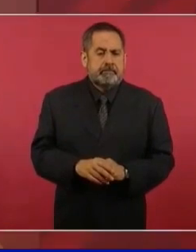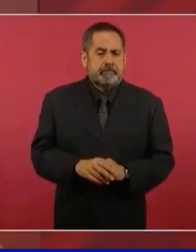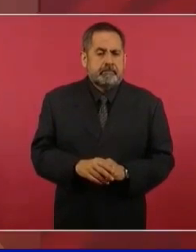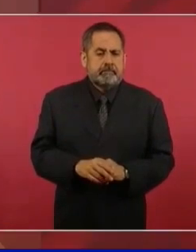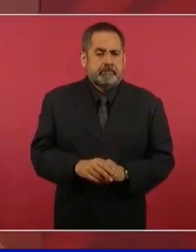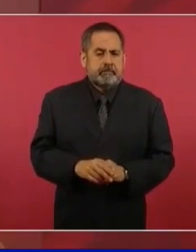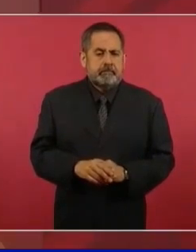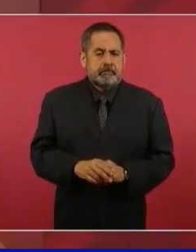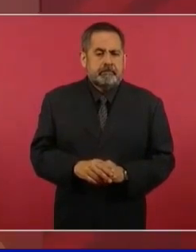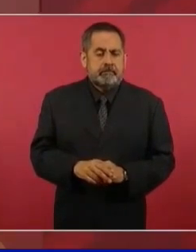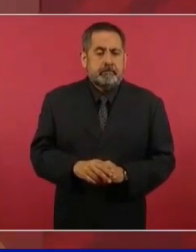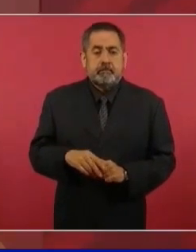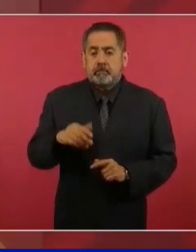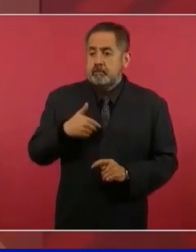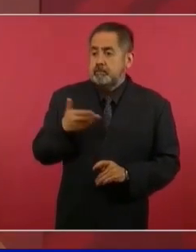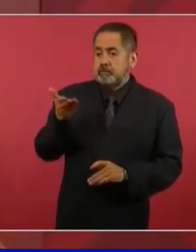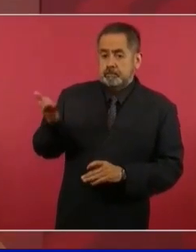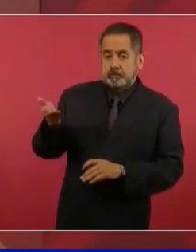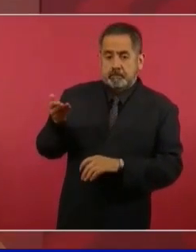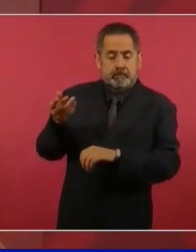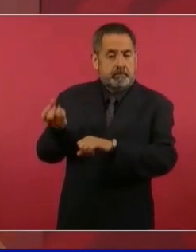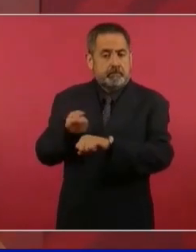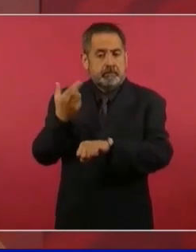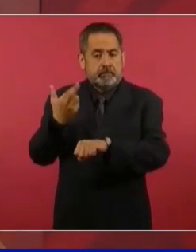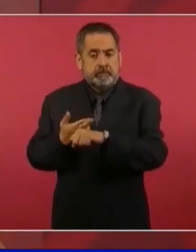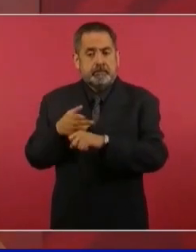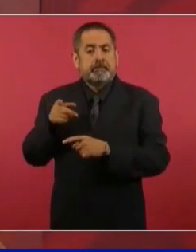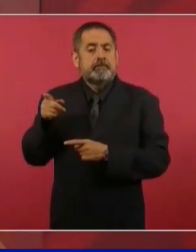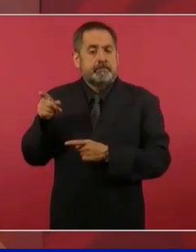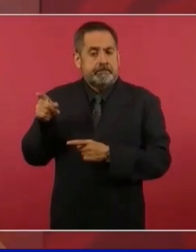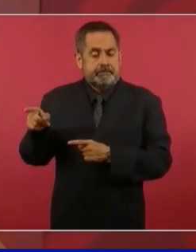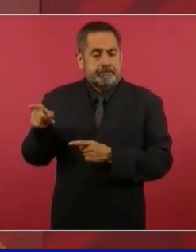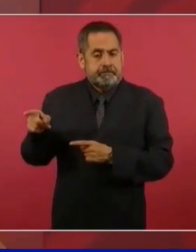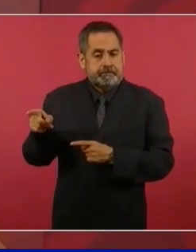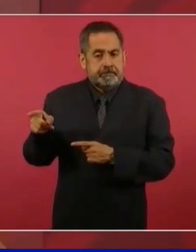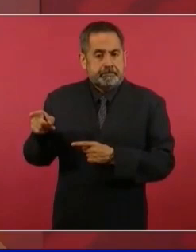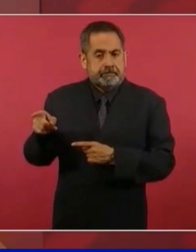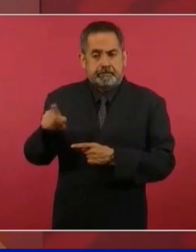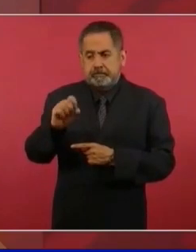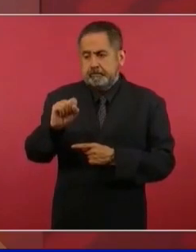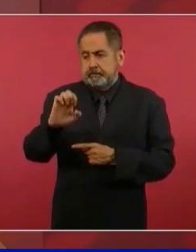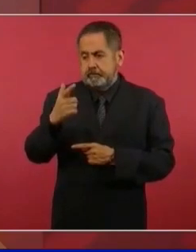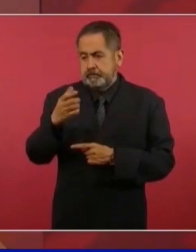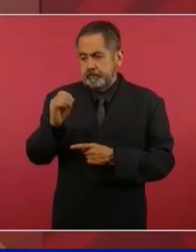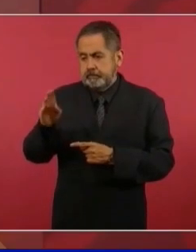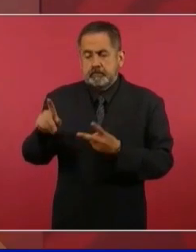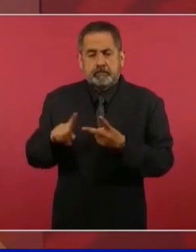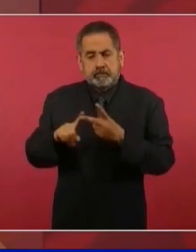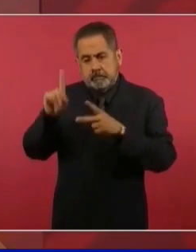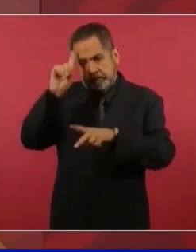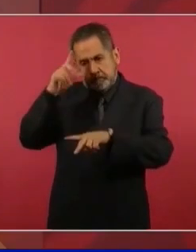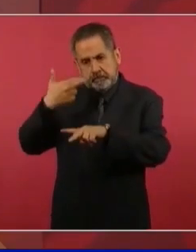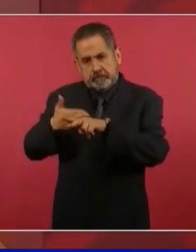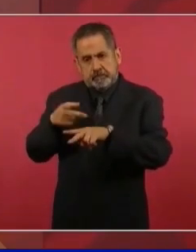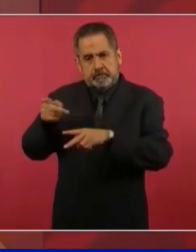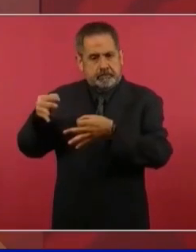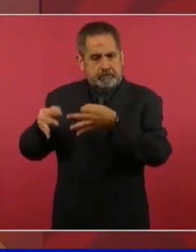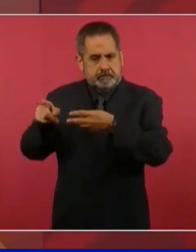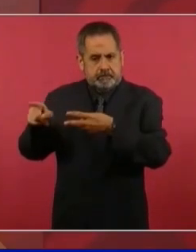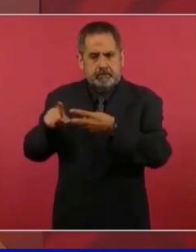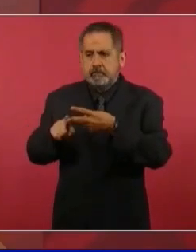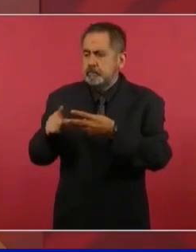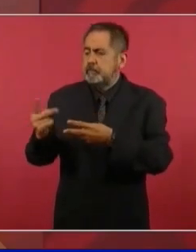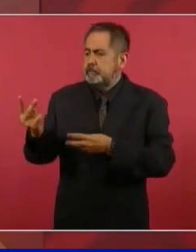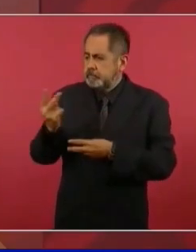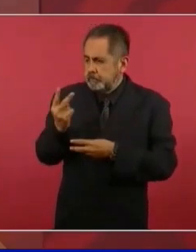y les pedía al secretario d gobernación y a la consejera jurídica que